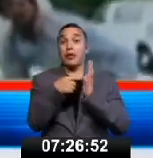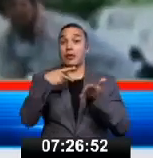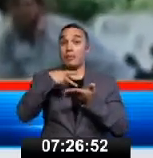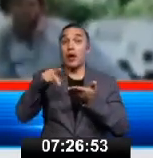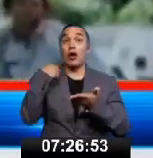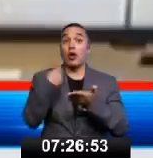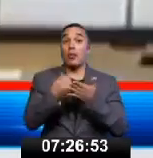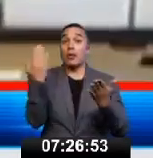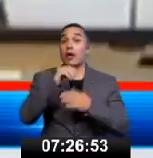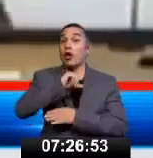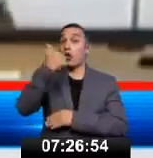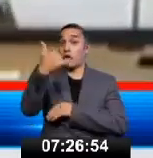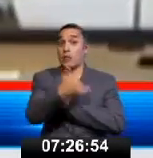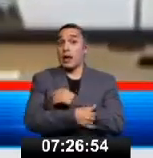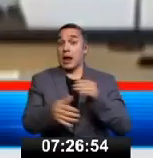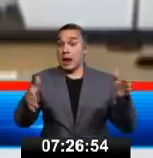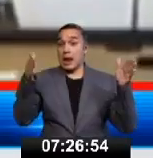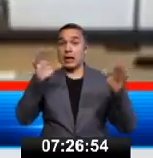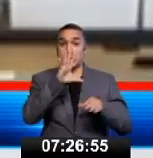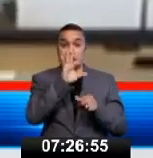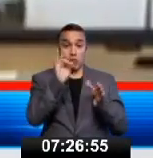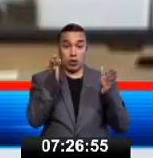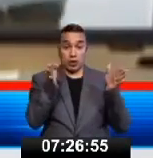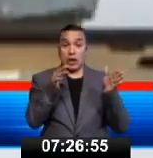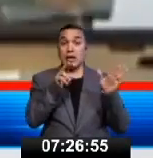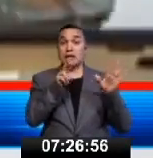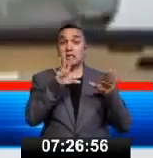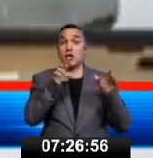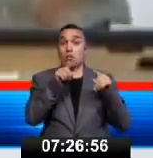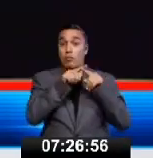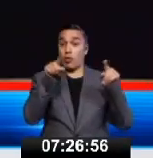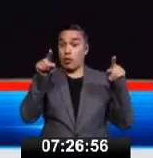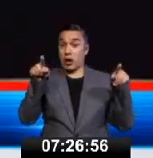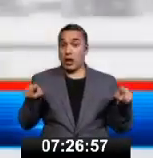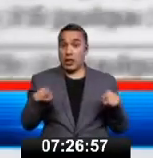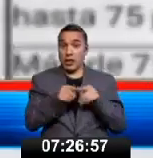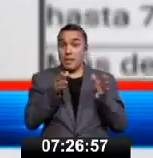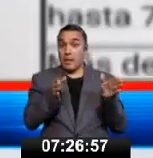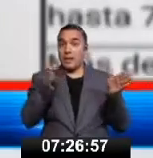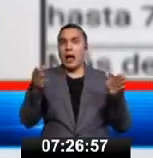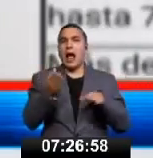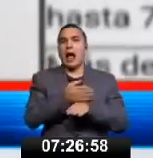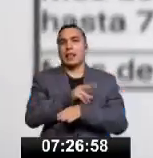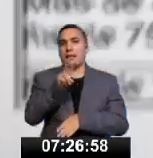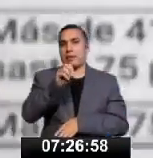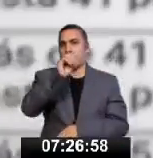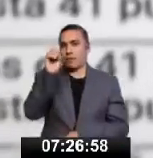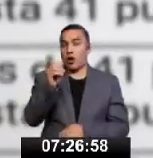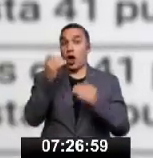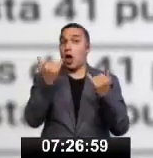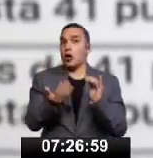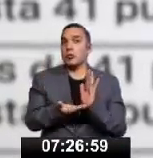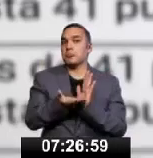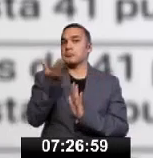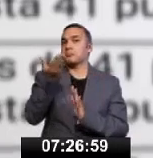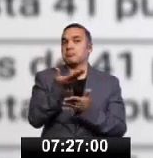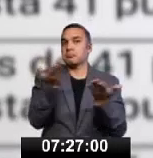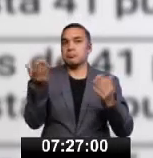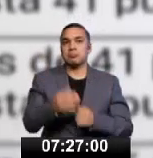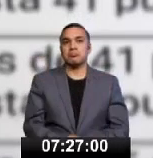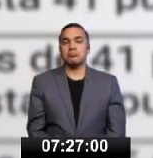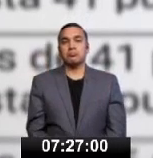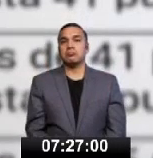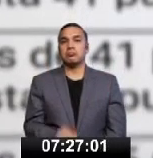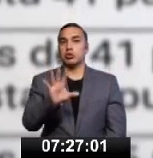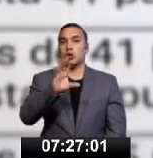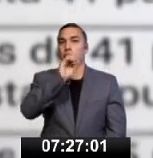por la importación de un televisor entre 50 y 75 pulgadas. Antes era de un 20%, ahora el arancel sumará